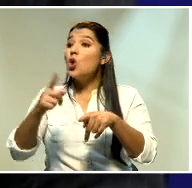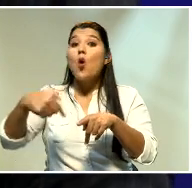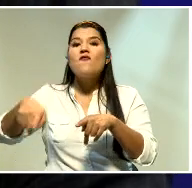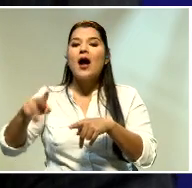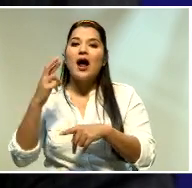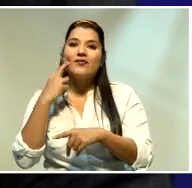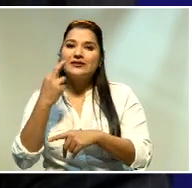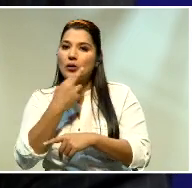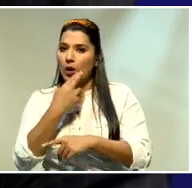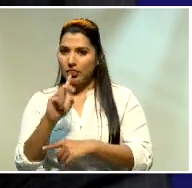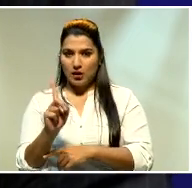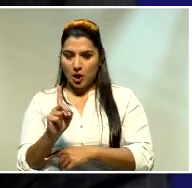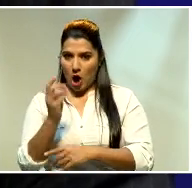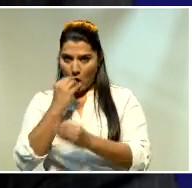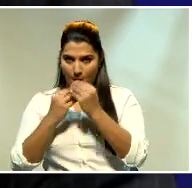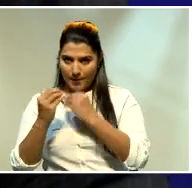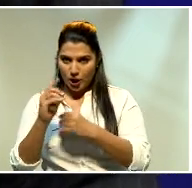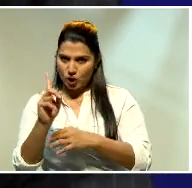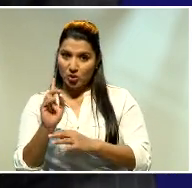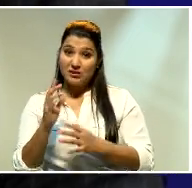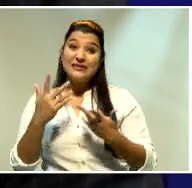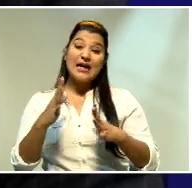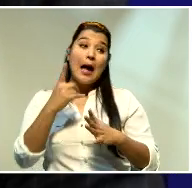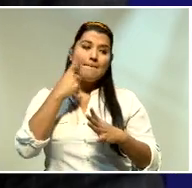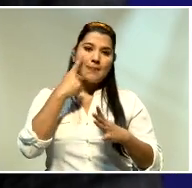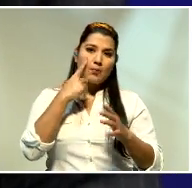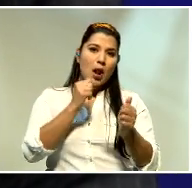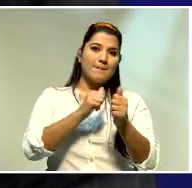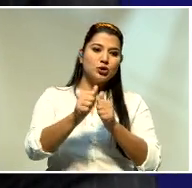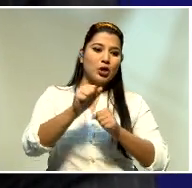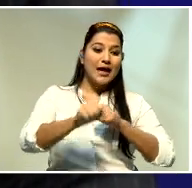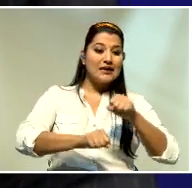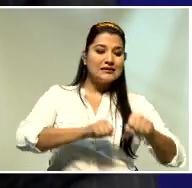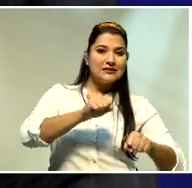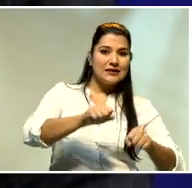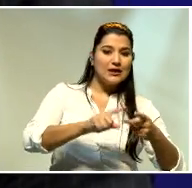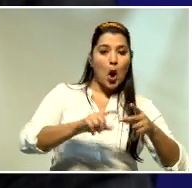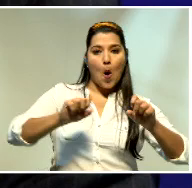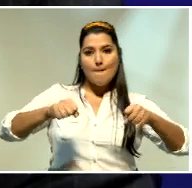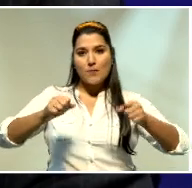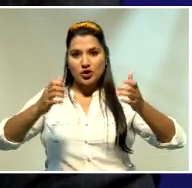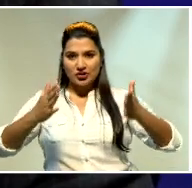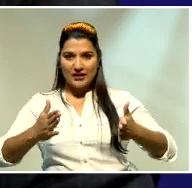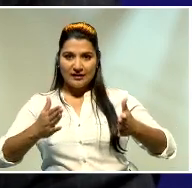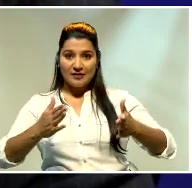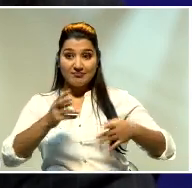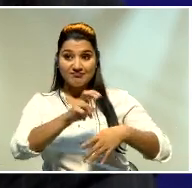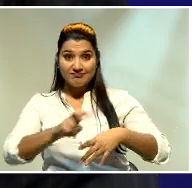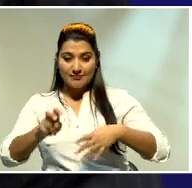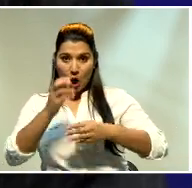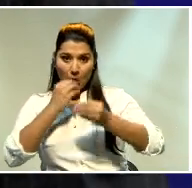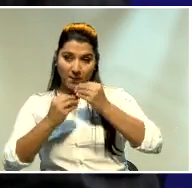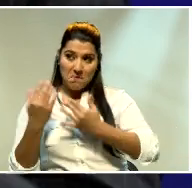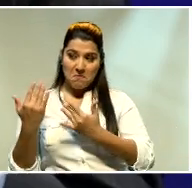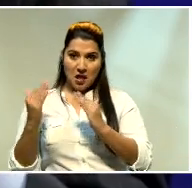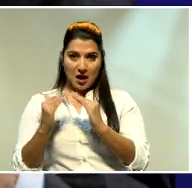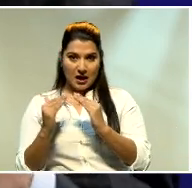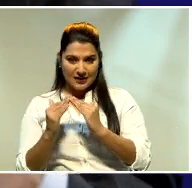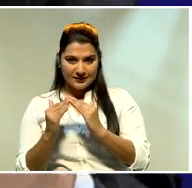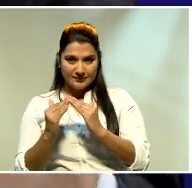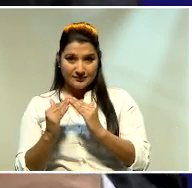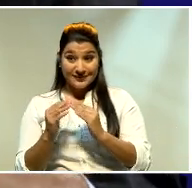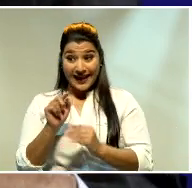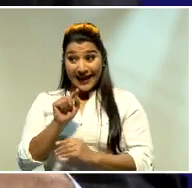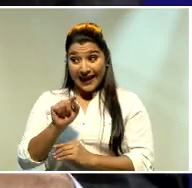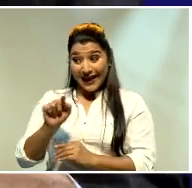ya todos hemos empezado a ver aquel motociclista o aquel ciclista que es alguien que transporta comidas. Eso